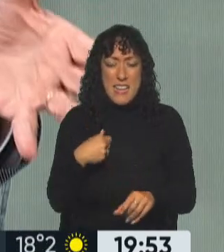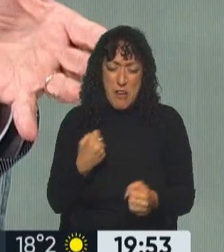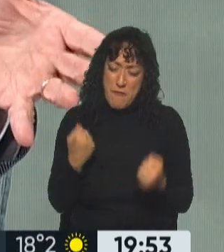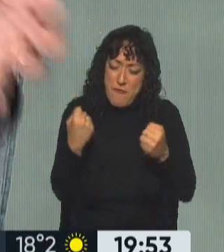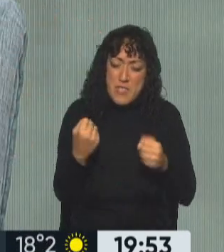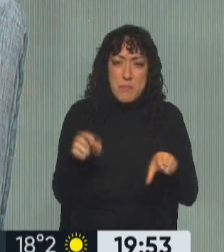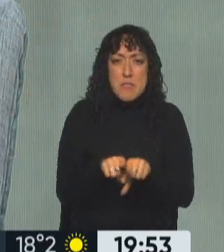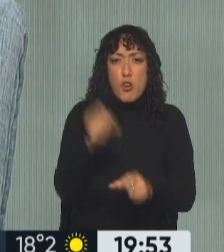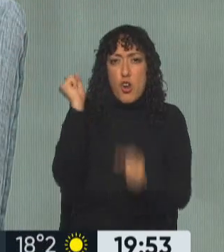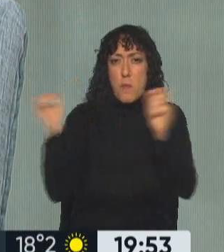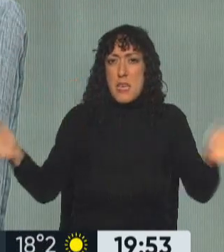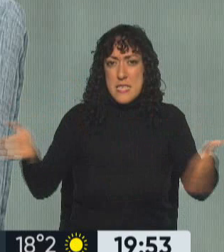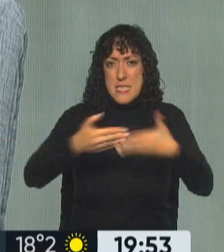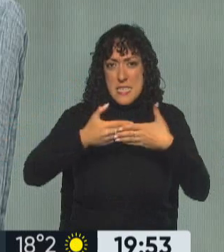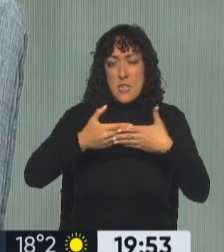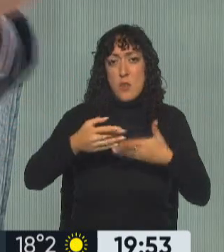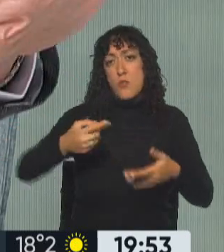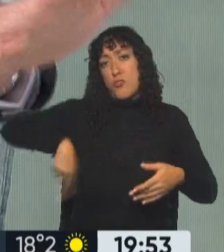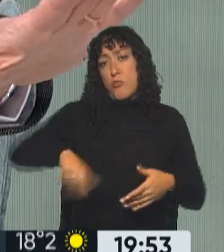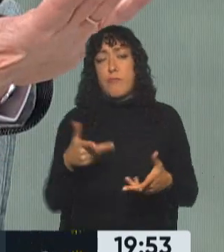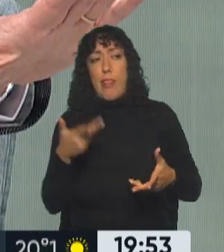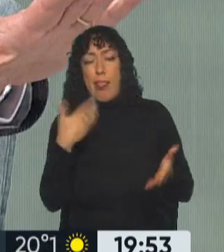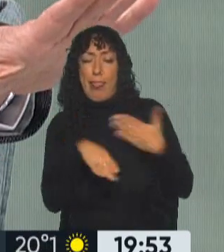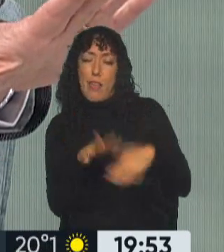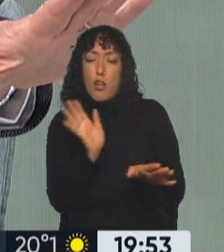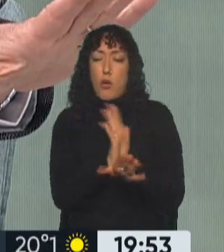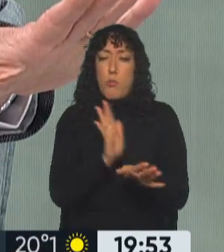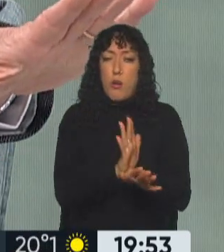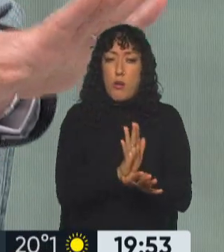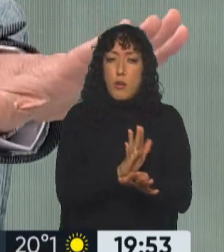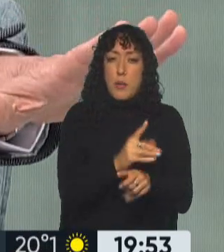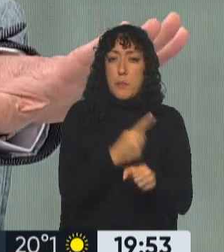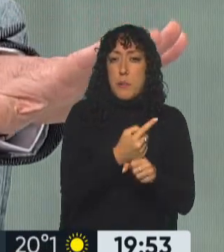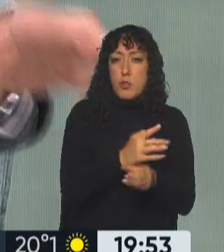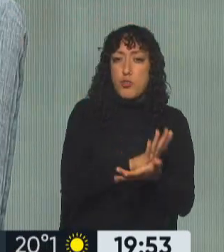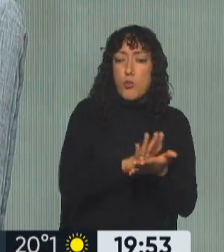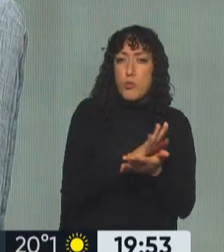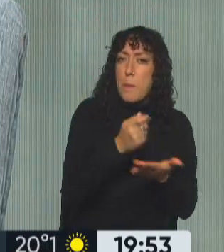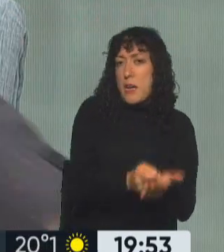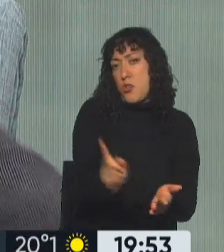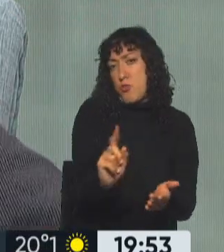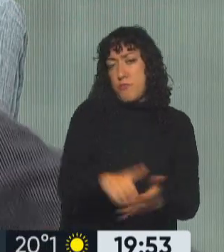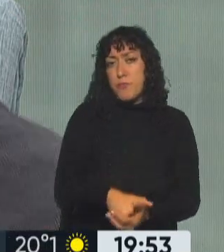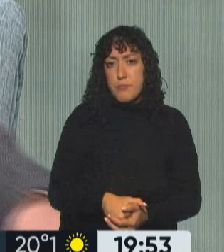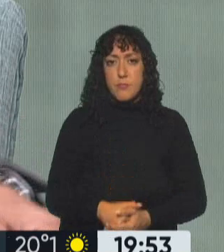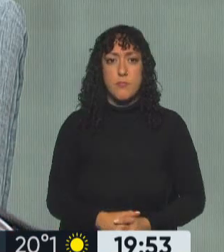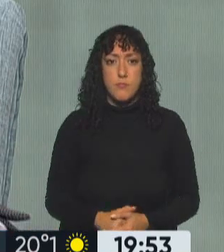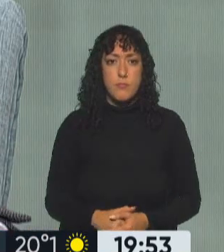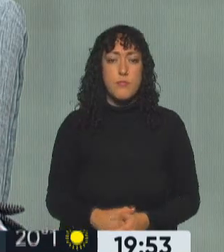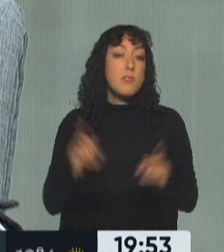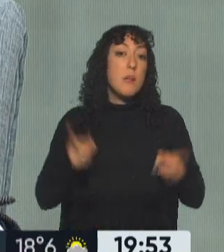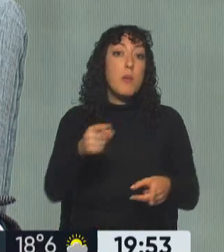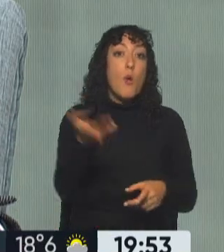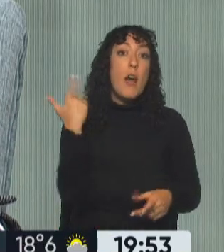de la economía. Sí. Vos podrías haber dicho, primero esto resolvámoslo, no paguemos. Vos recién mencionaste también